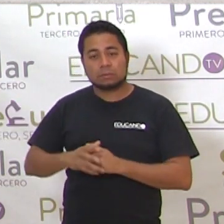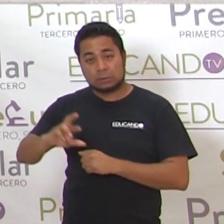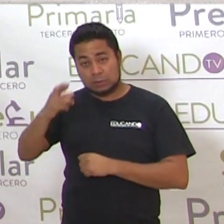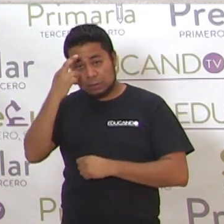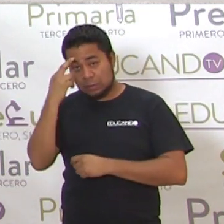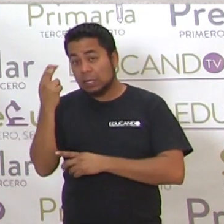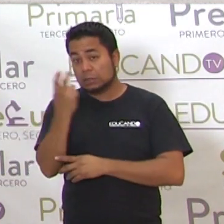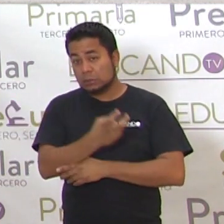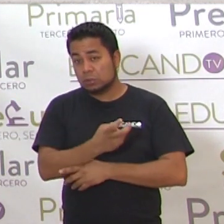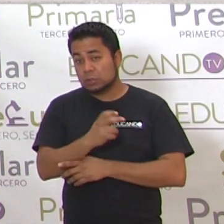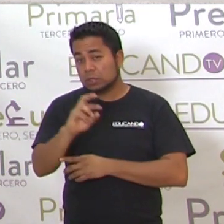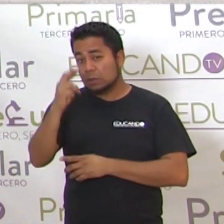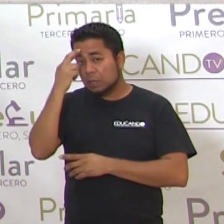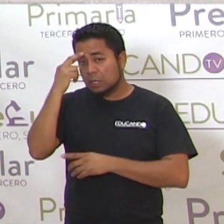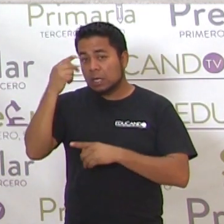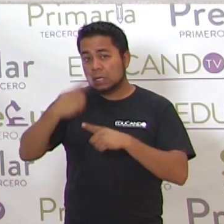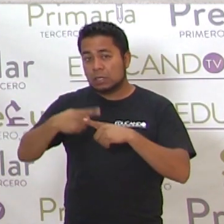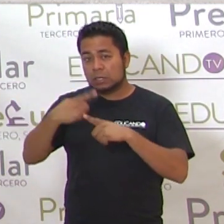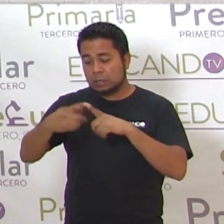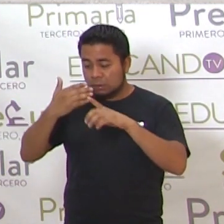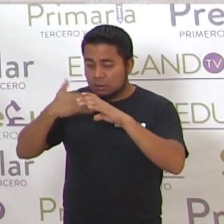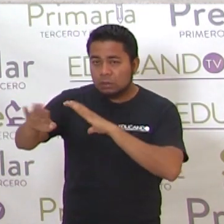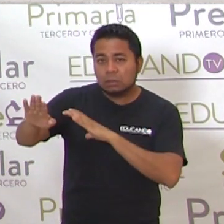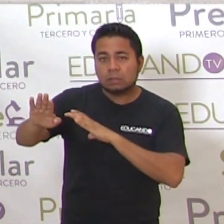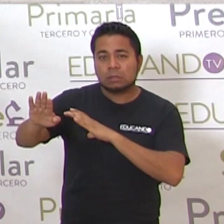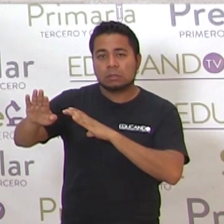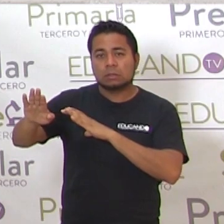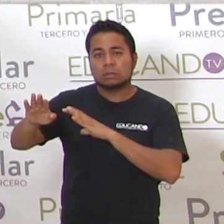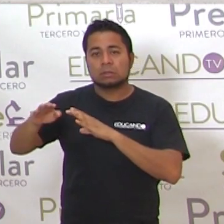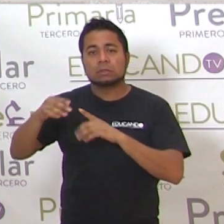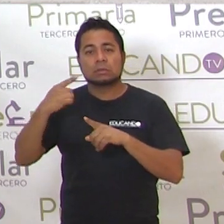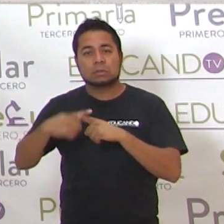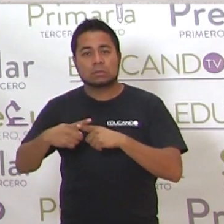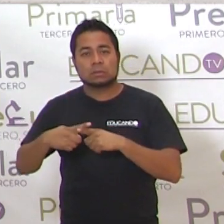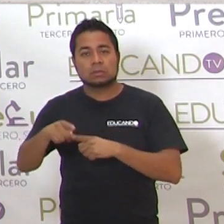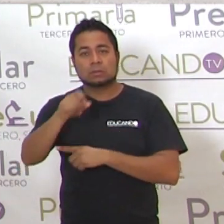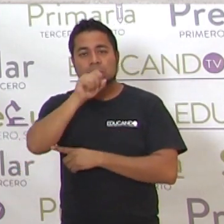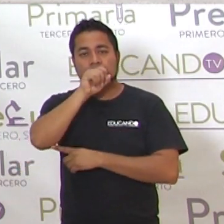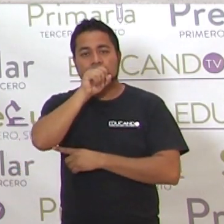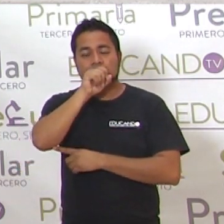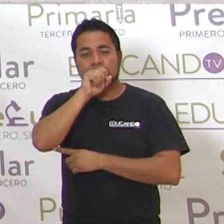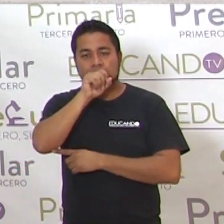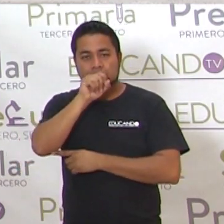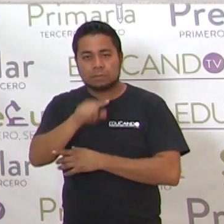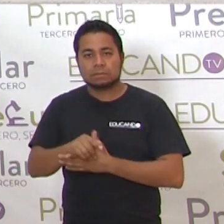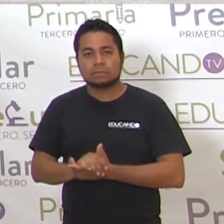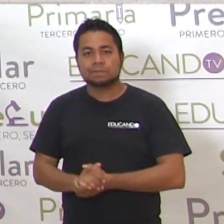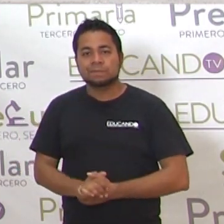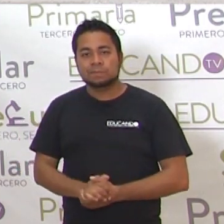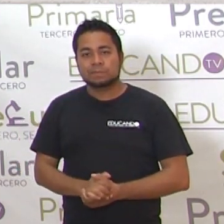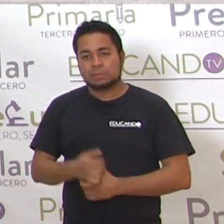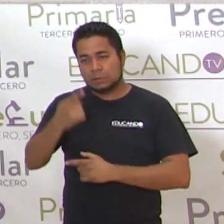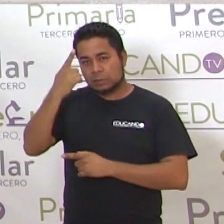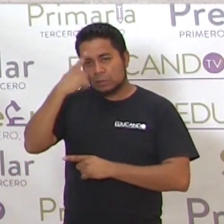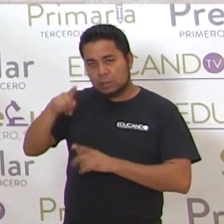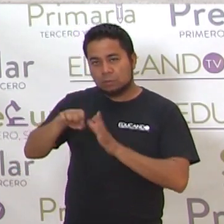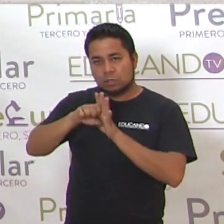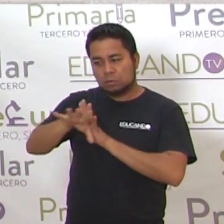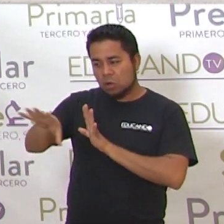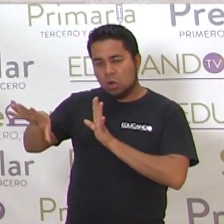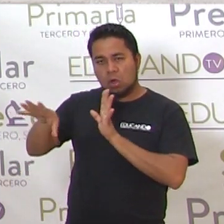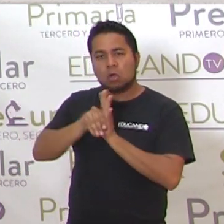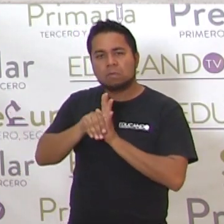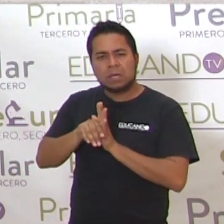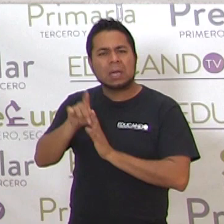esta parte a quién va dirigido el correo también hicimos referencia a la copia de carbón